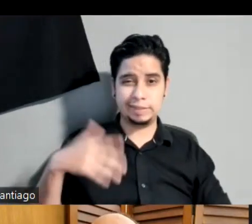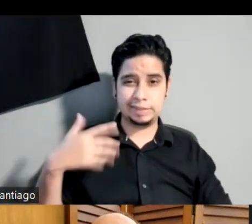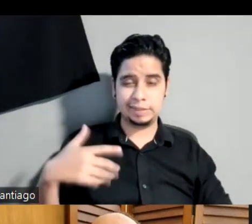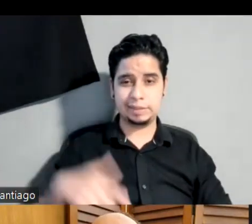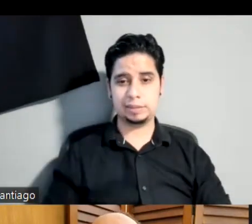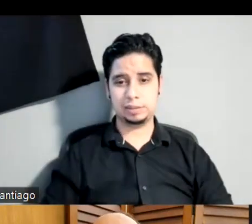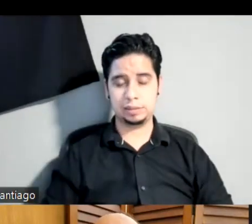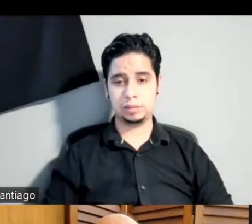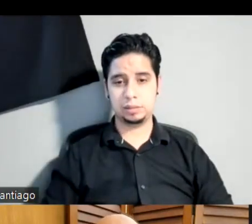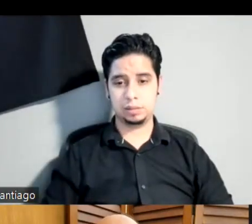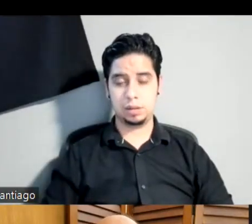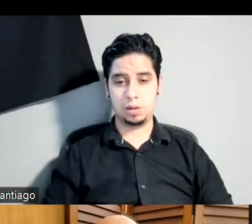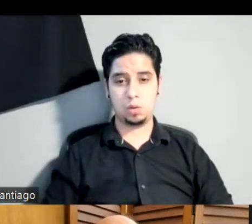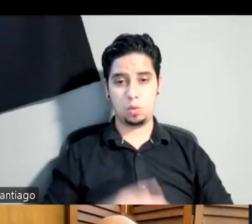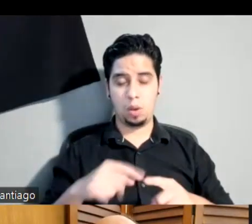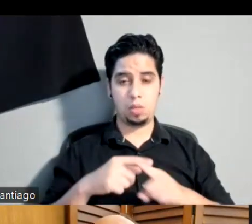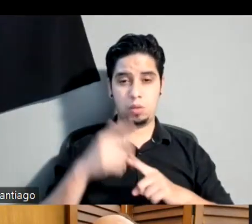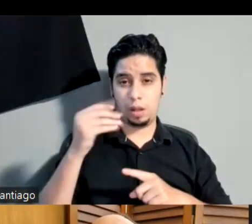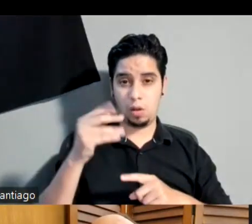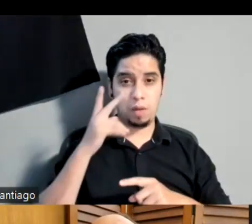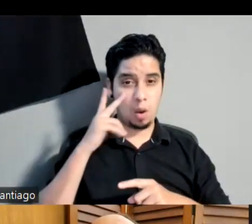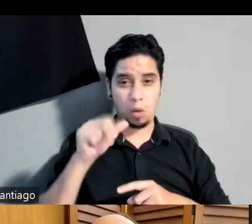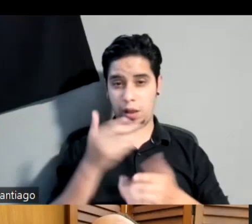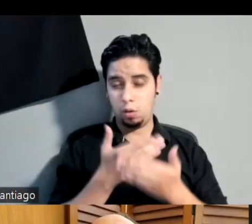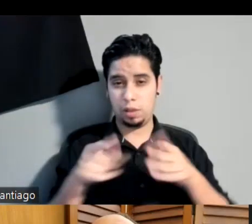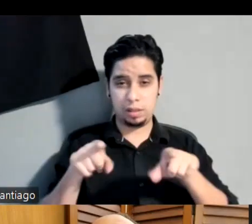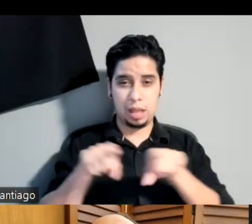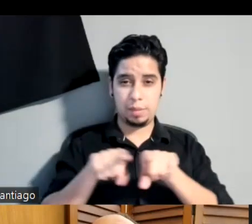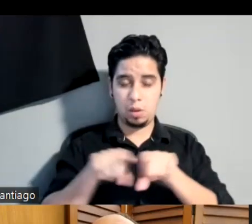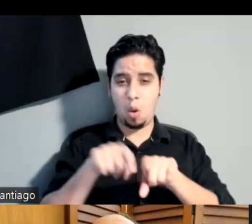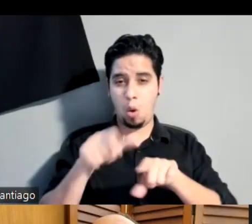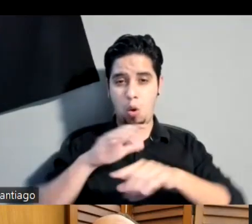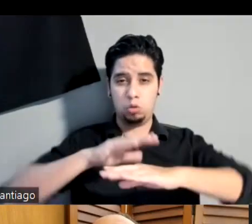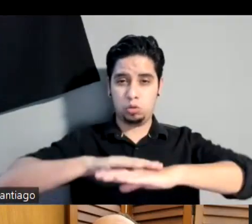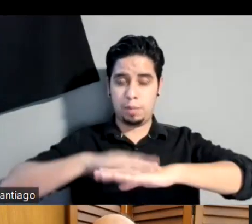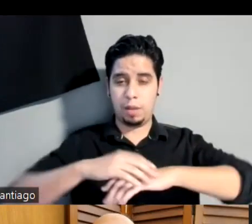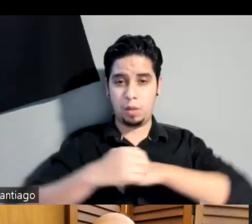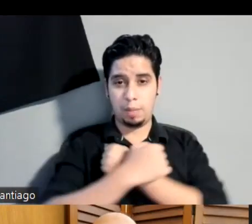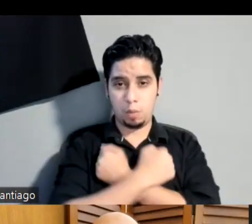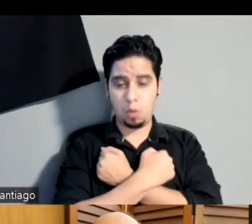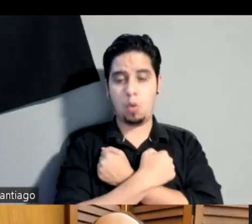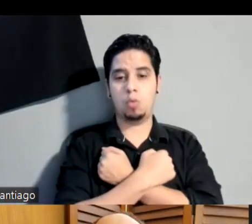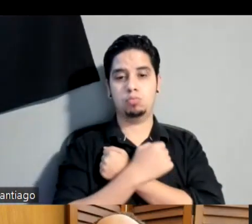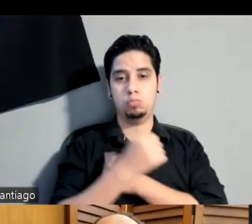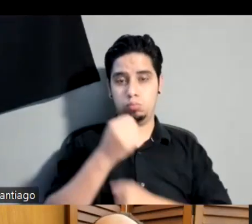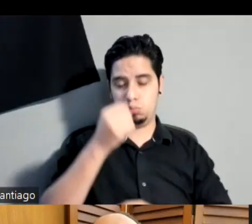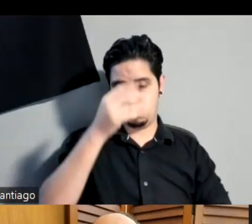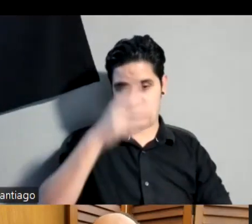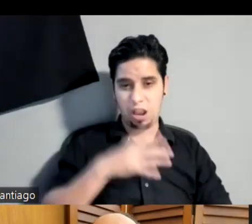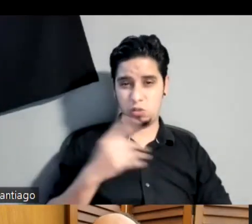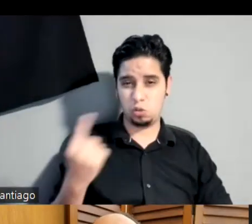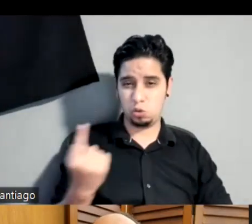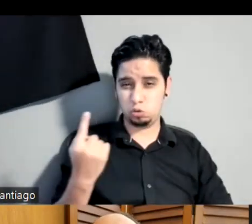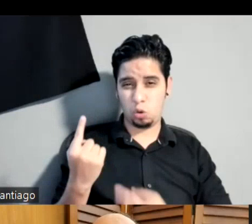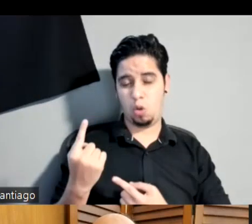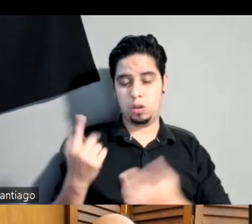sí. Salió, entonces cuando vienes a ver el otro también, otro llamado al amor, un muchacho que se quedó solo, no sé qué, ella ya venía con